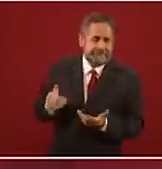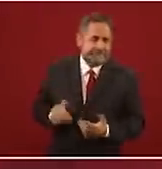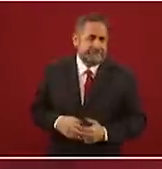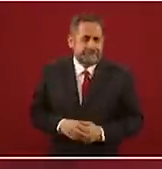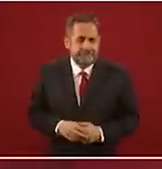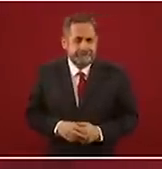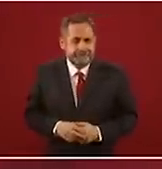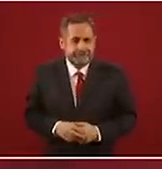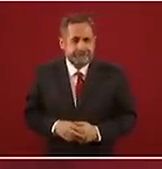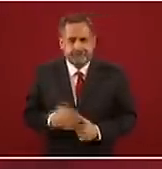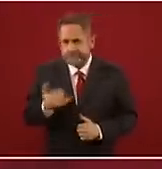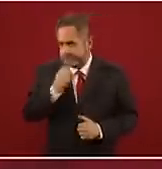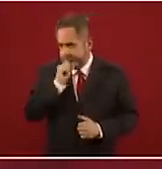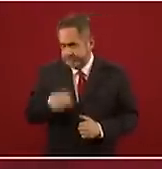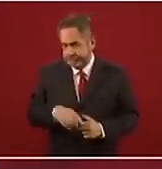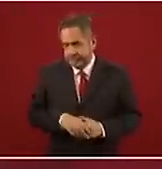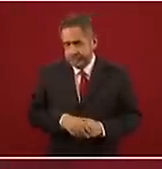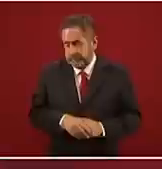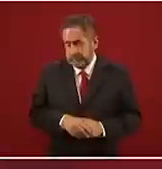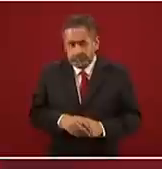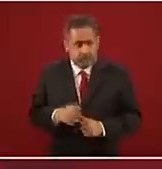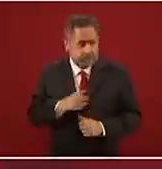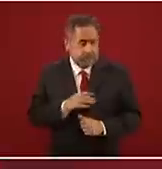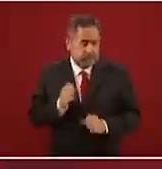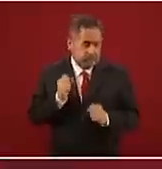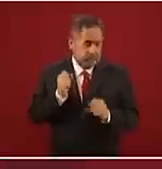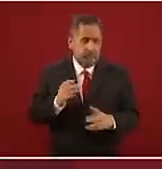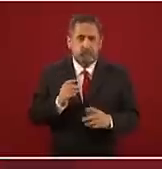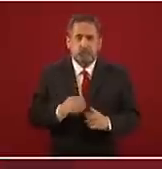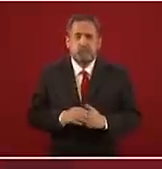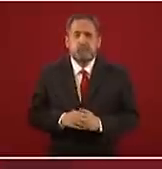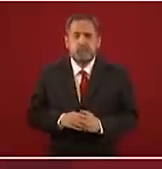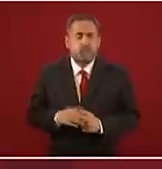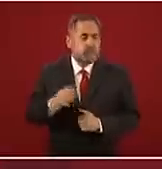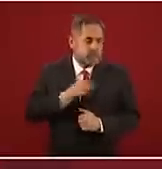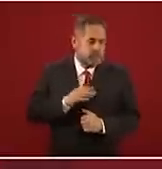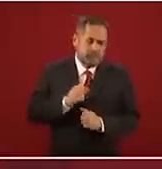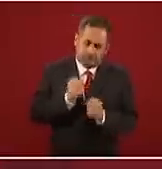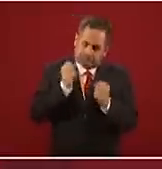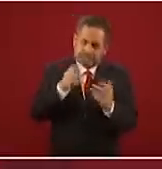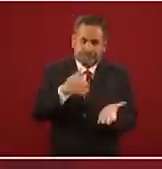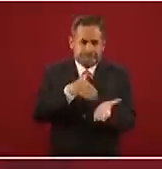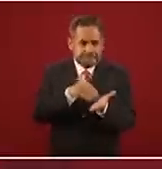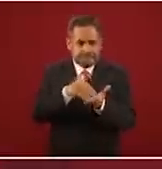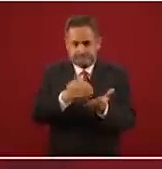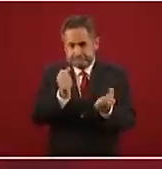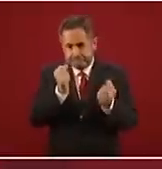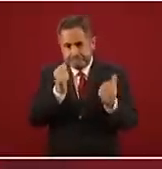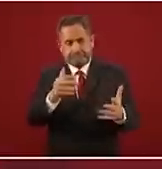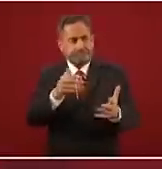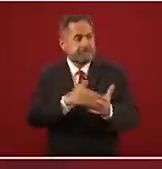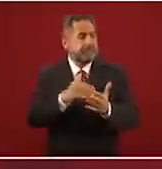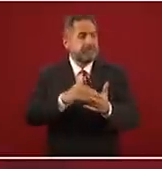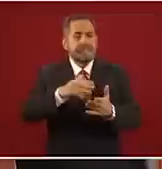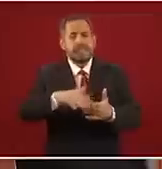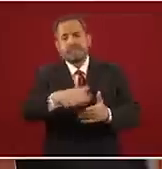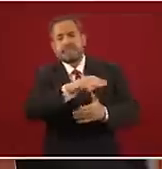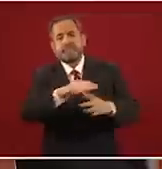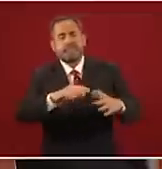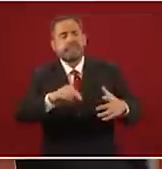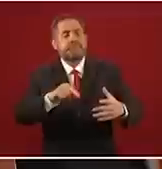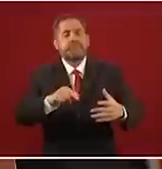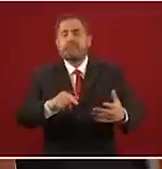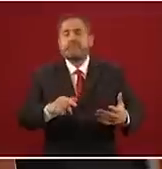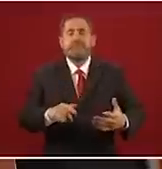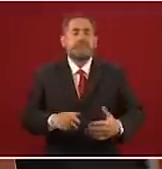Y habían muchos, hay miles de